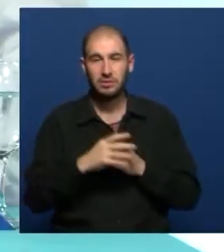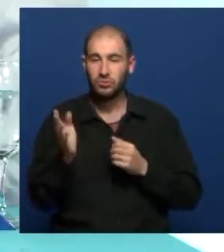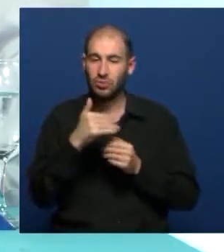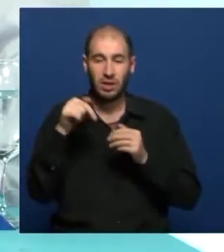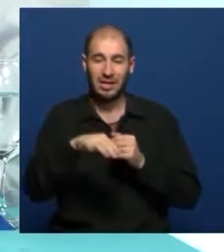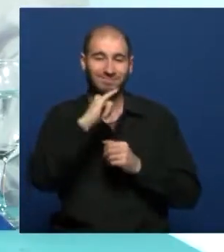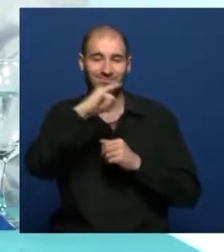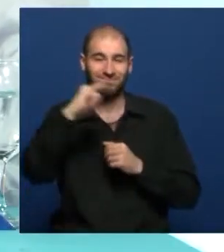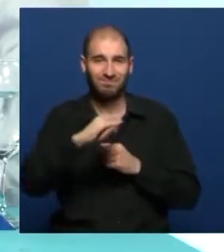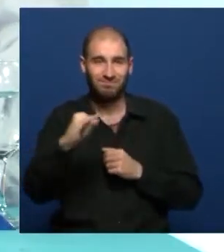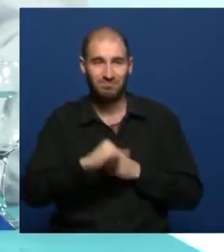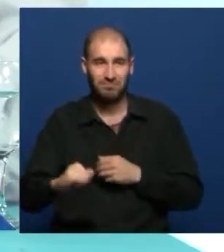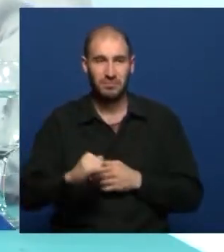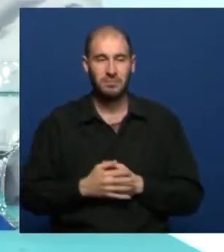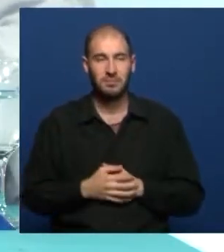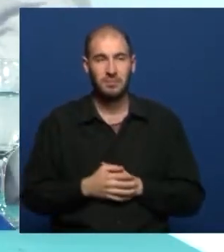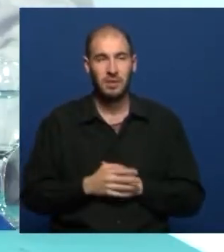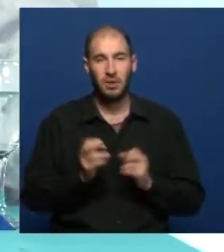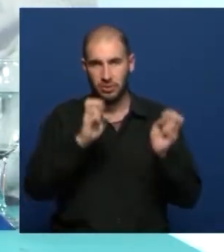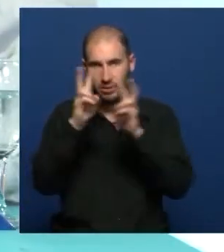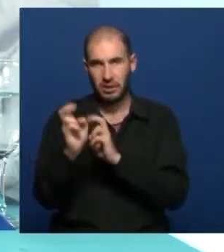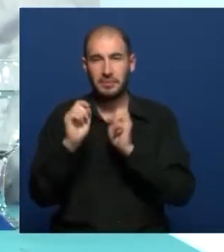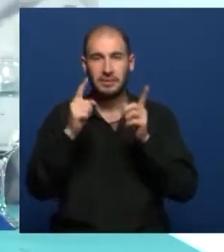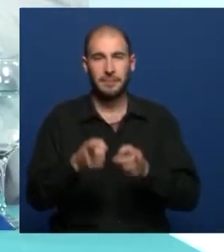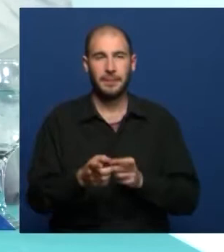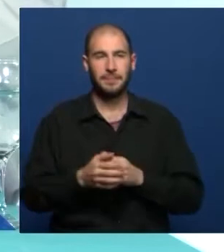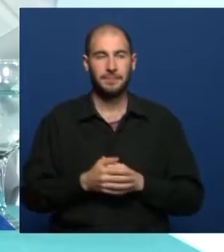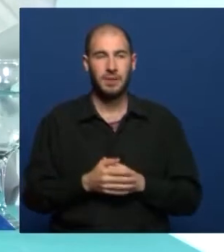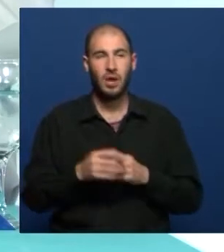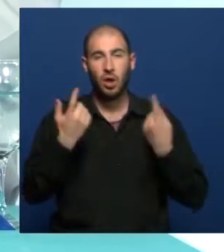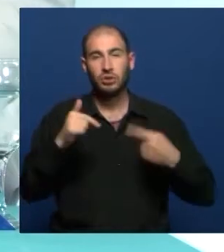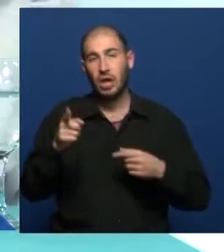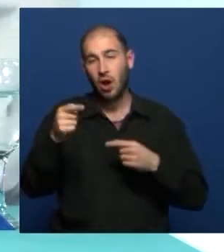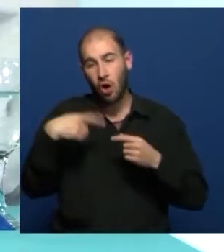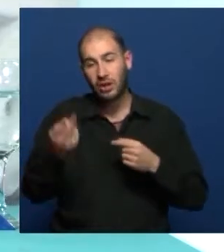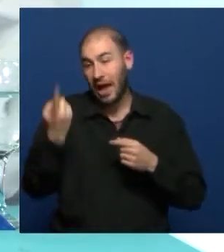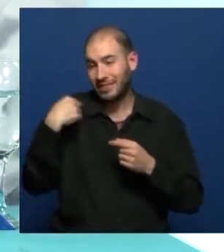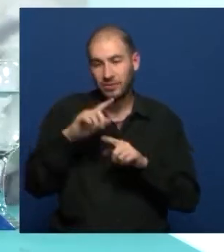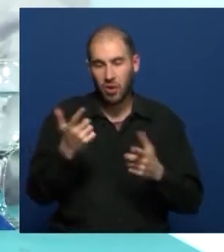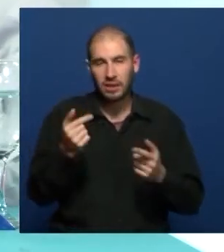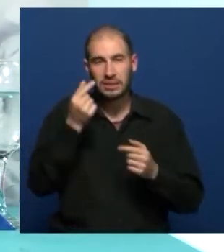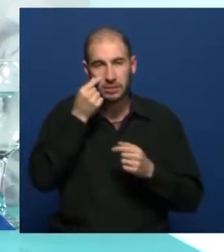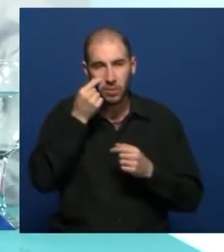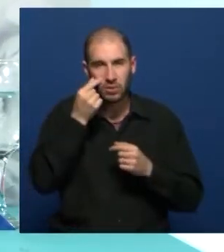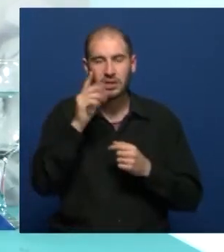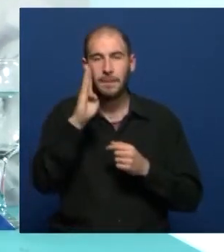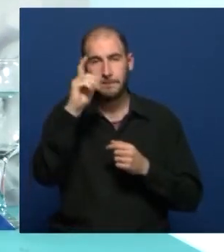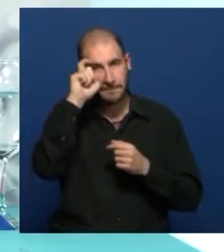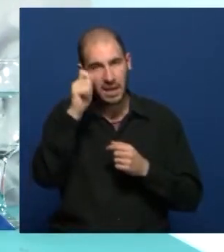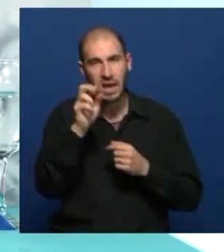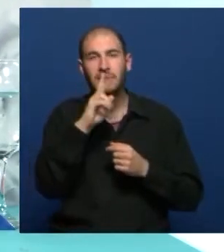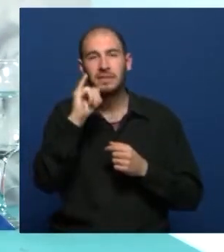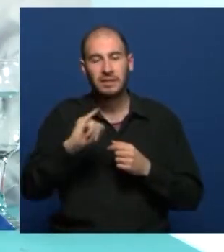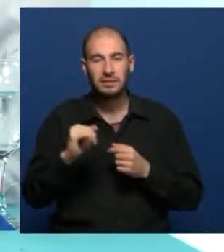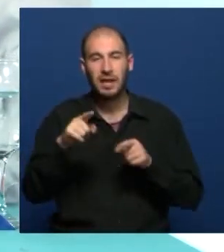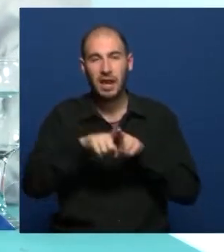arrojan un resultado negativo y por otro lado también está otro elemento que no contábamos en el juicio anterior y es el testimonio de beatriz chacón